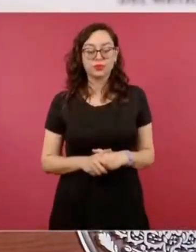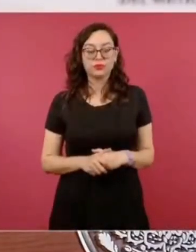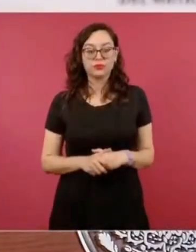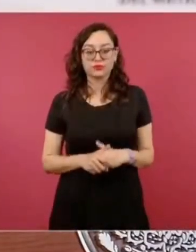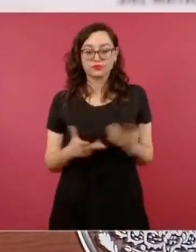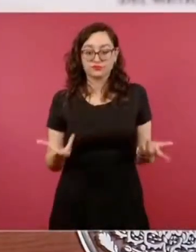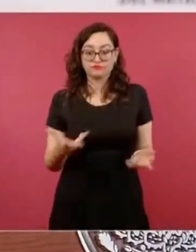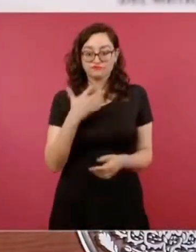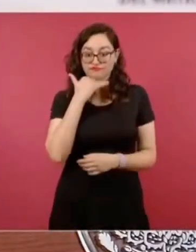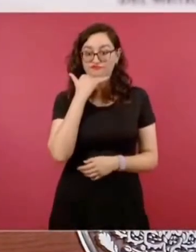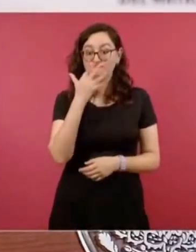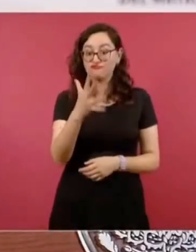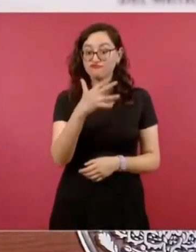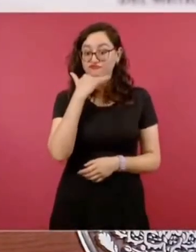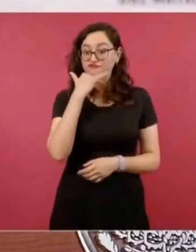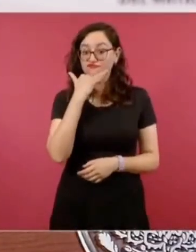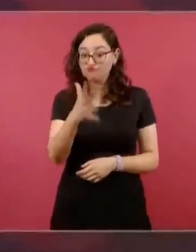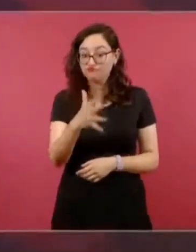La corrupción.